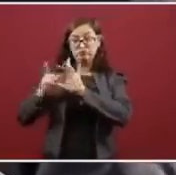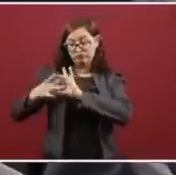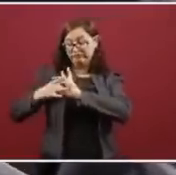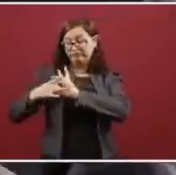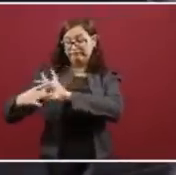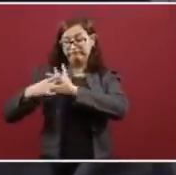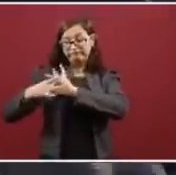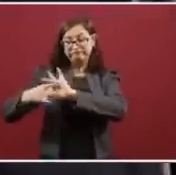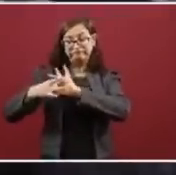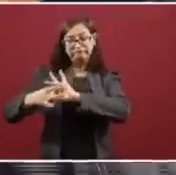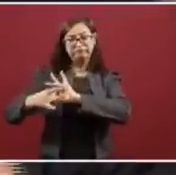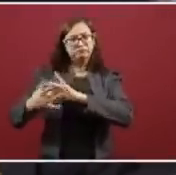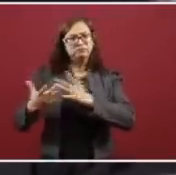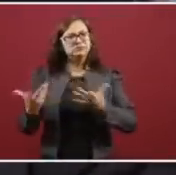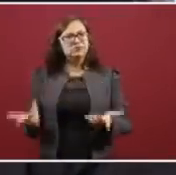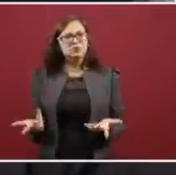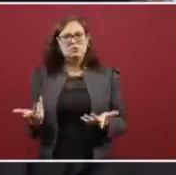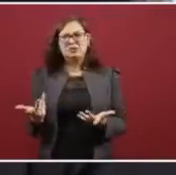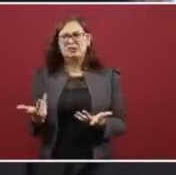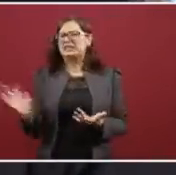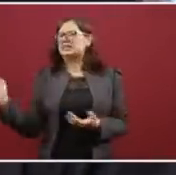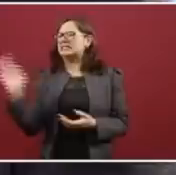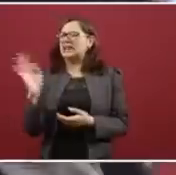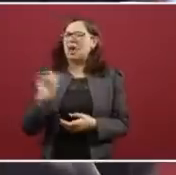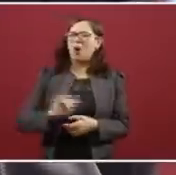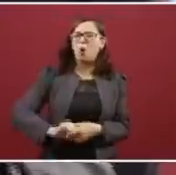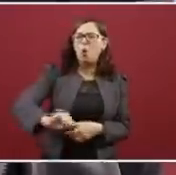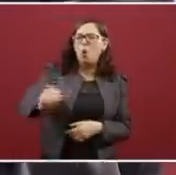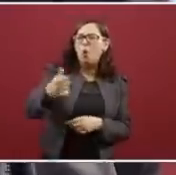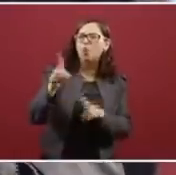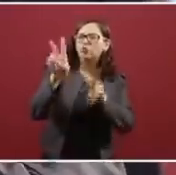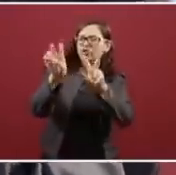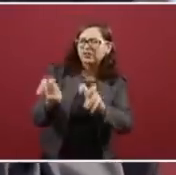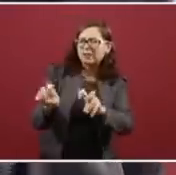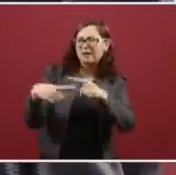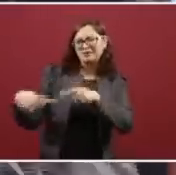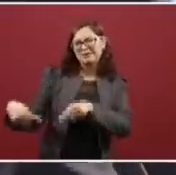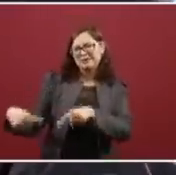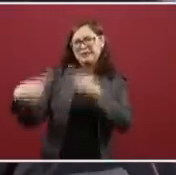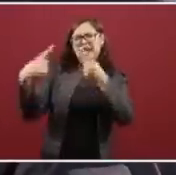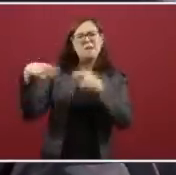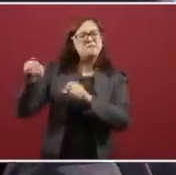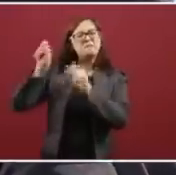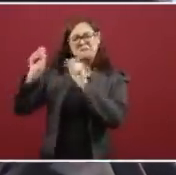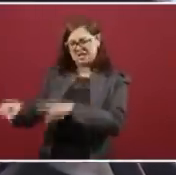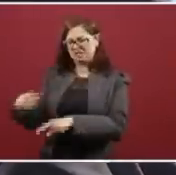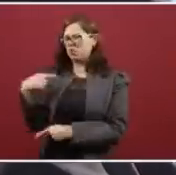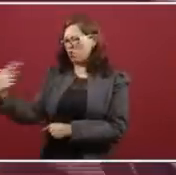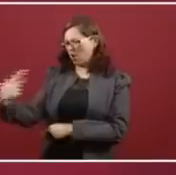entonces podemos disfrutar en otras cosas con él mismo con carlos salazar